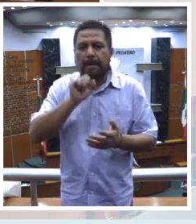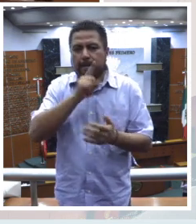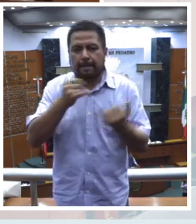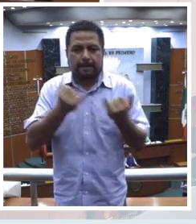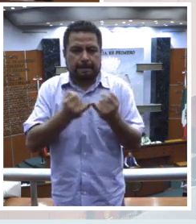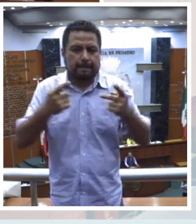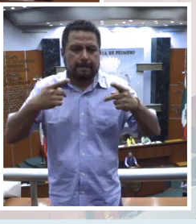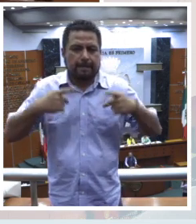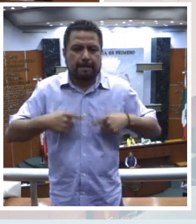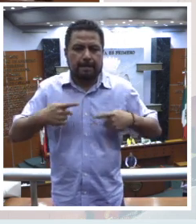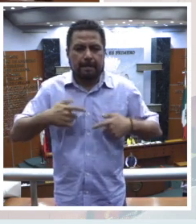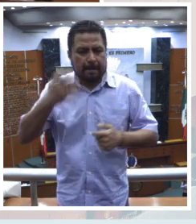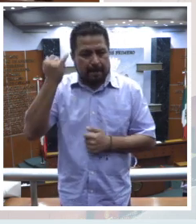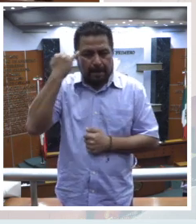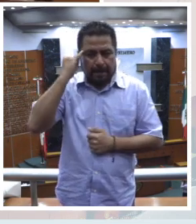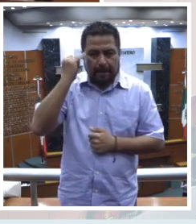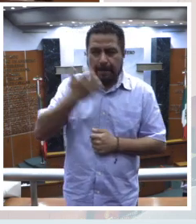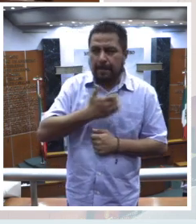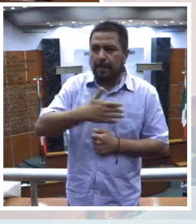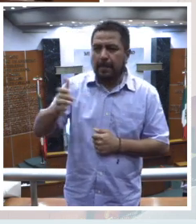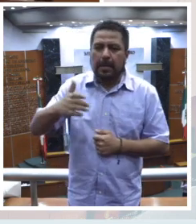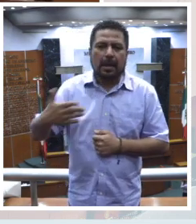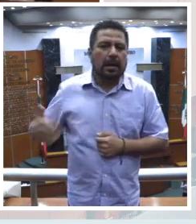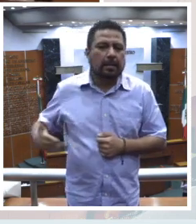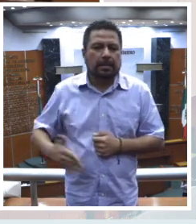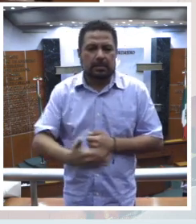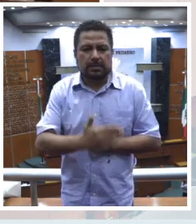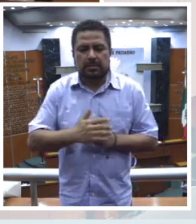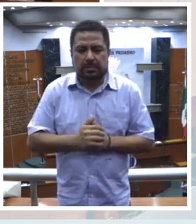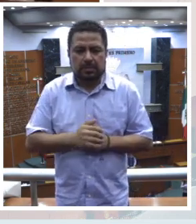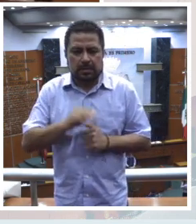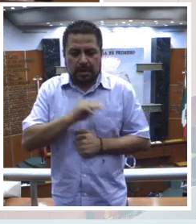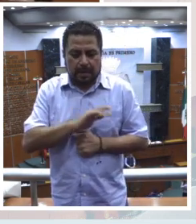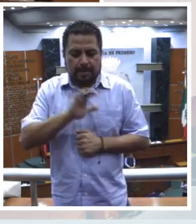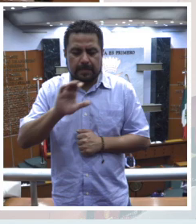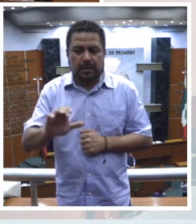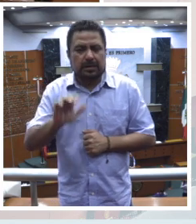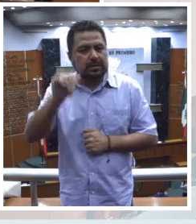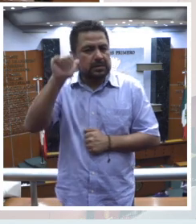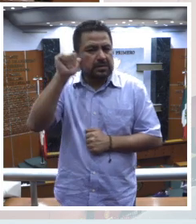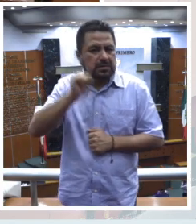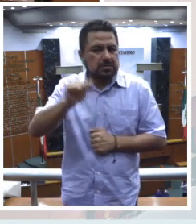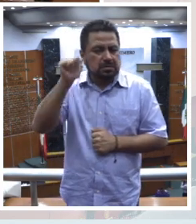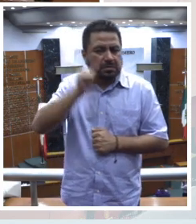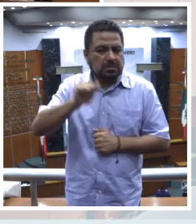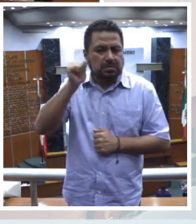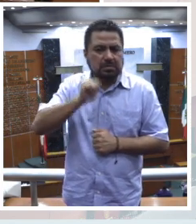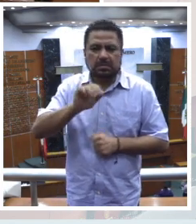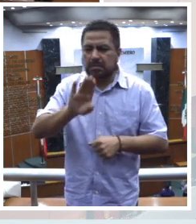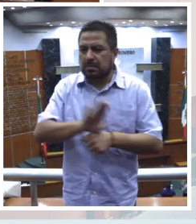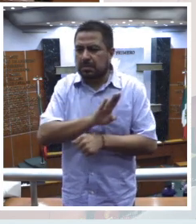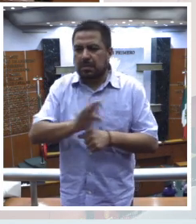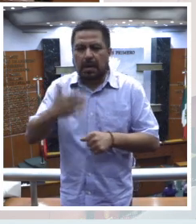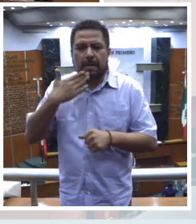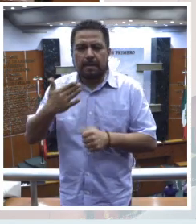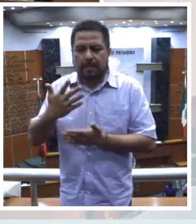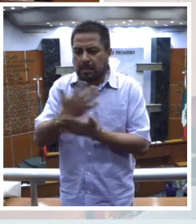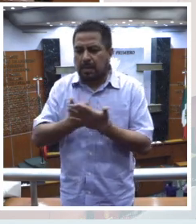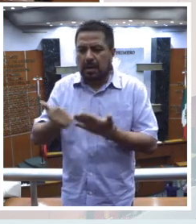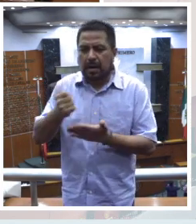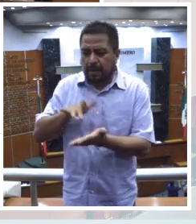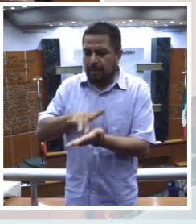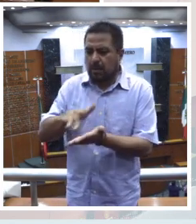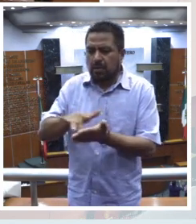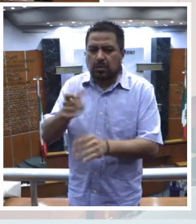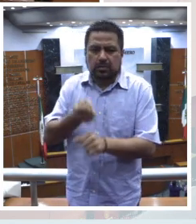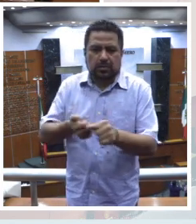las personas campesinas y pescadoras. Movimiento Ciudadano siempre ha estado a favor de garantizar los apoyos